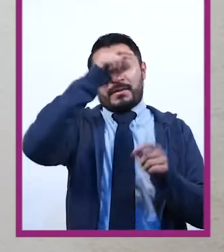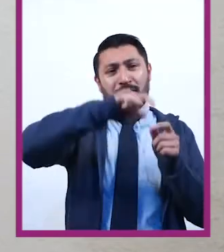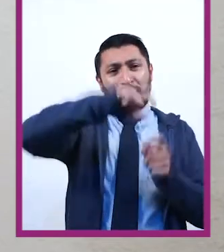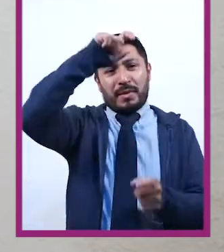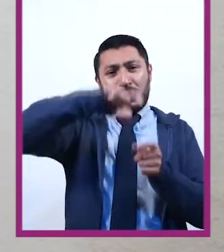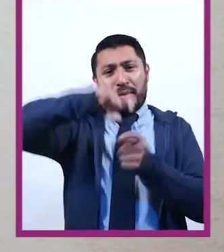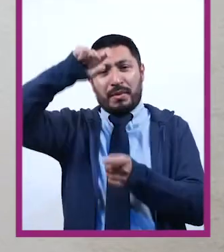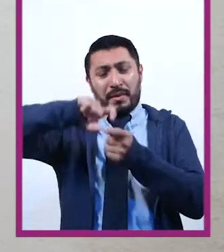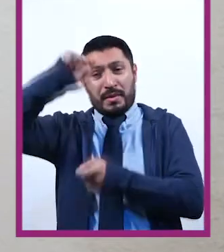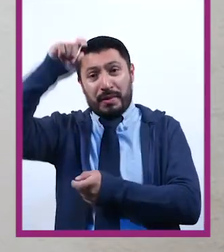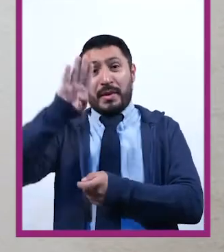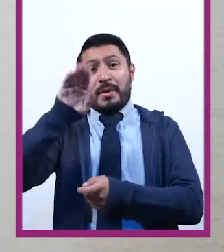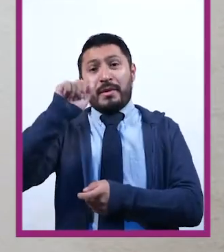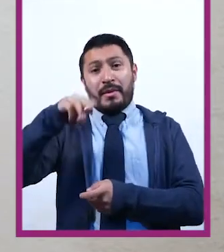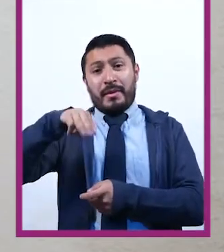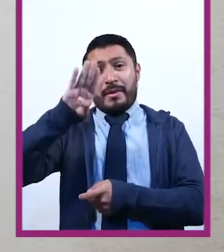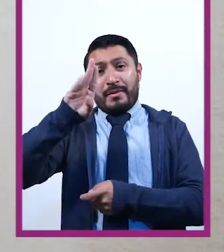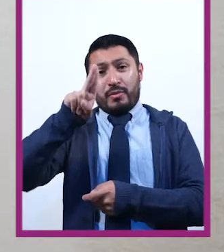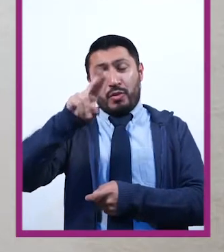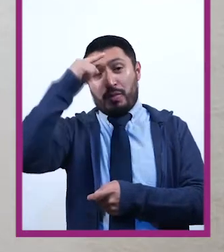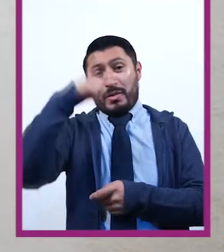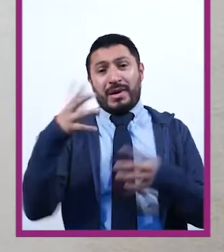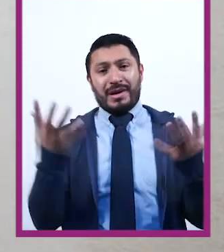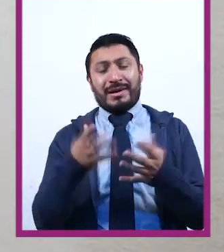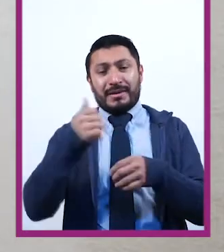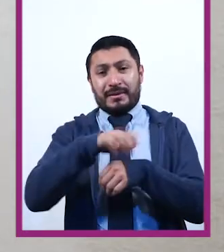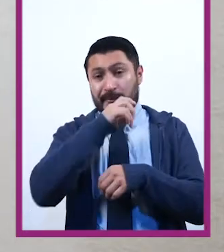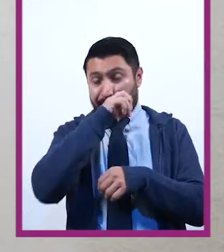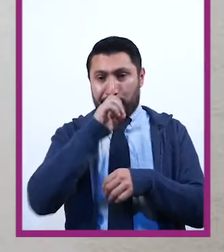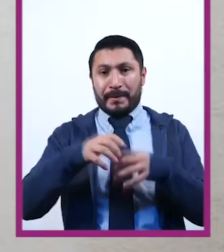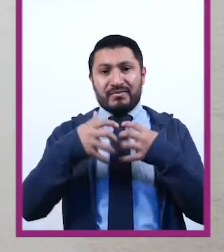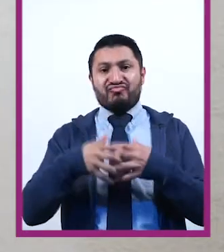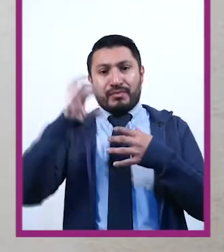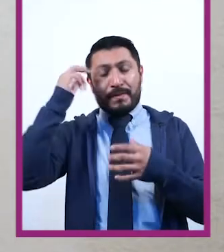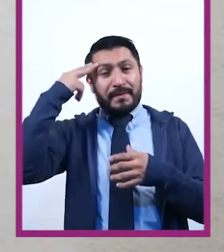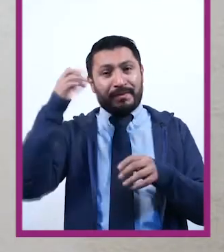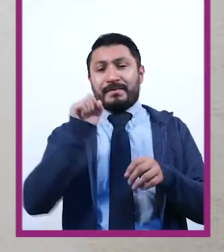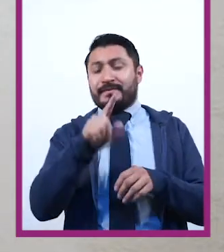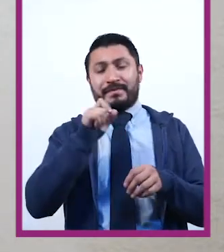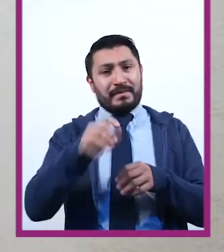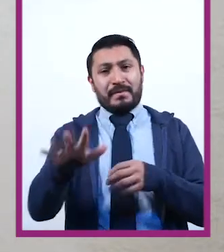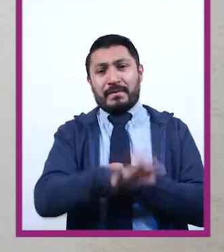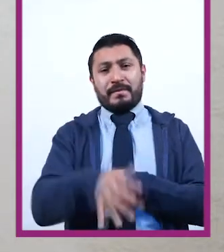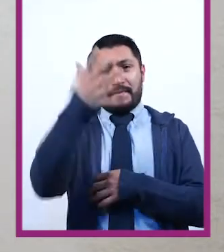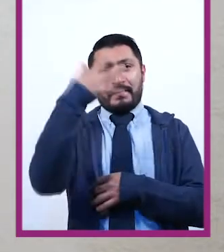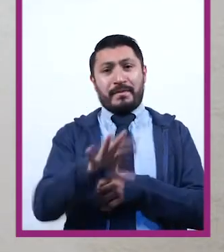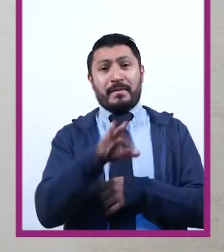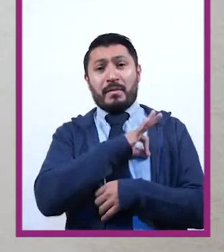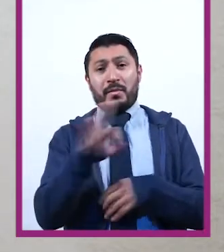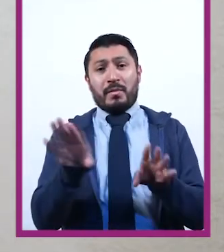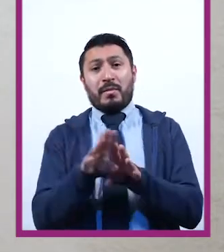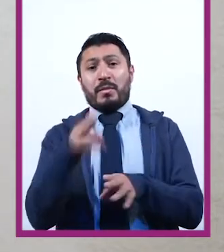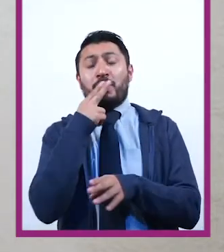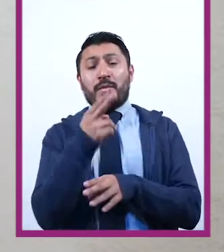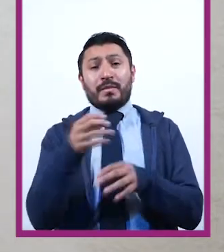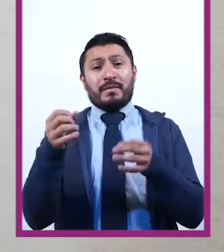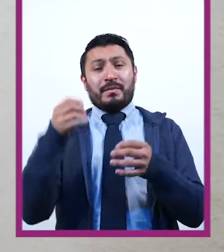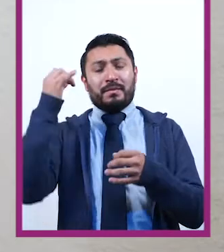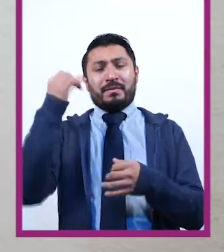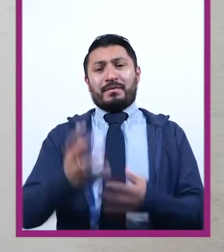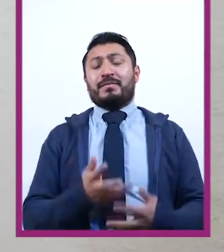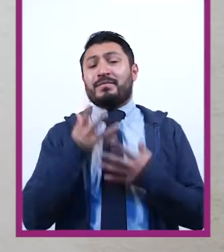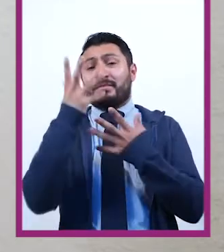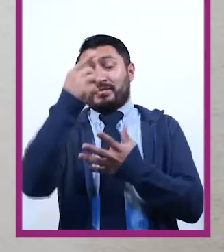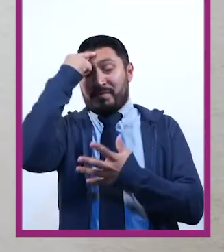cultura china, donde empleaban palitos de bambú para crear sus números. El sistema chino es también posicional y de base